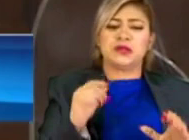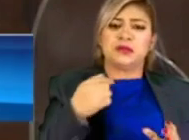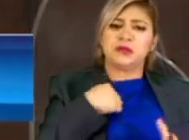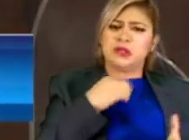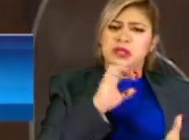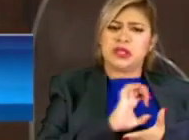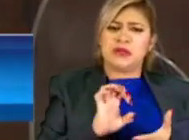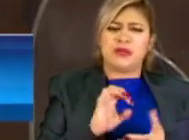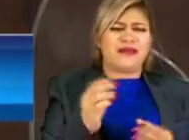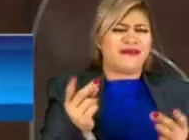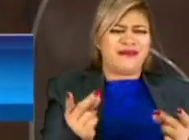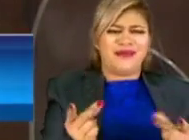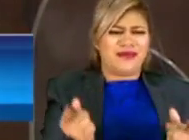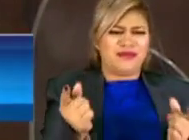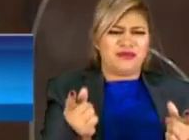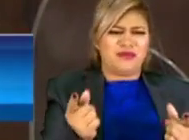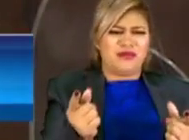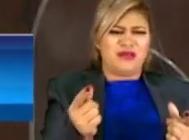Muy breve.